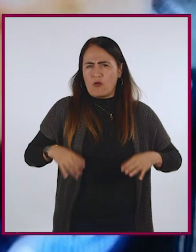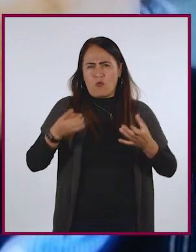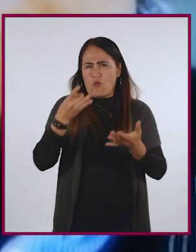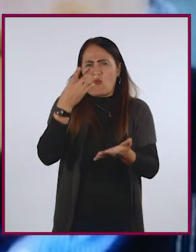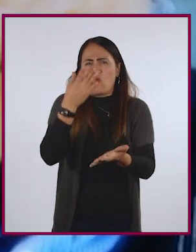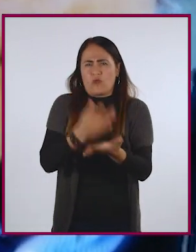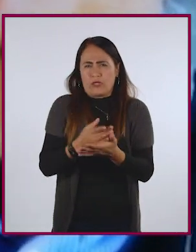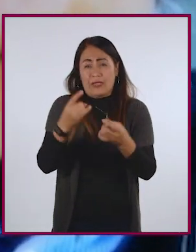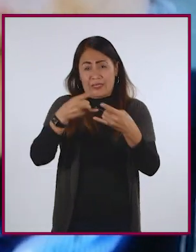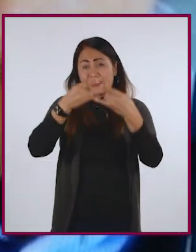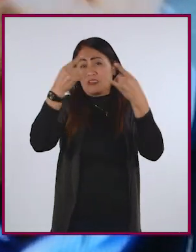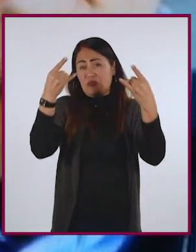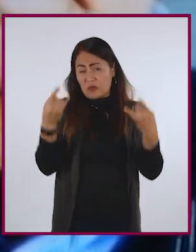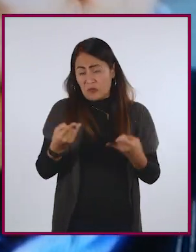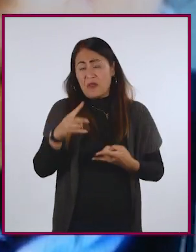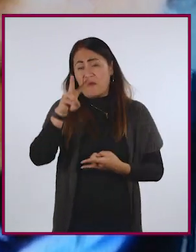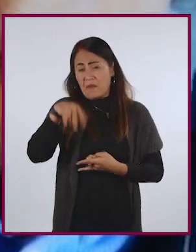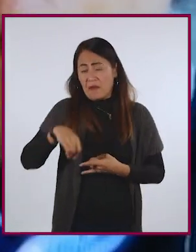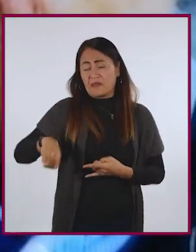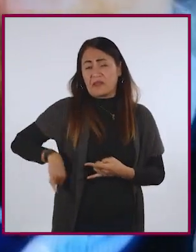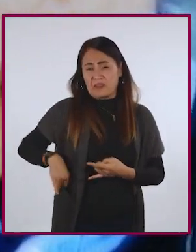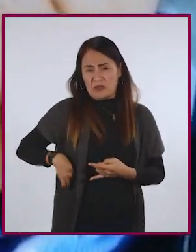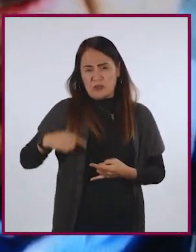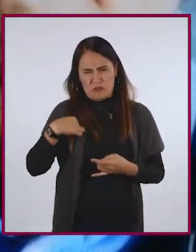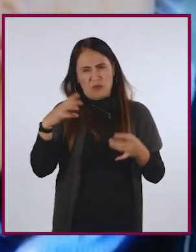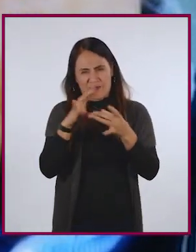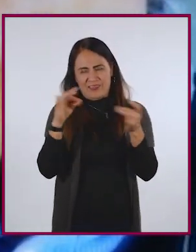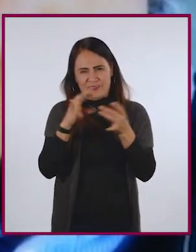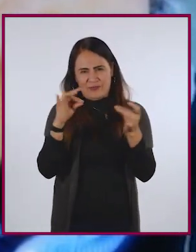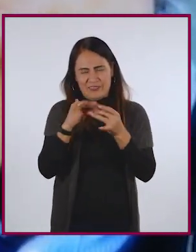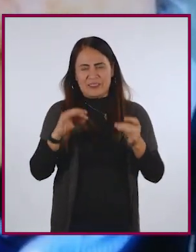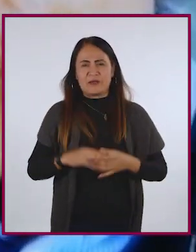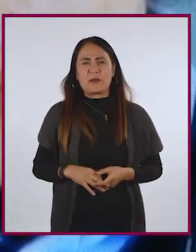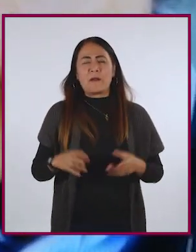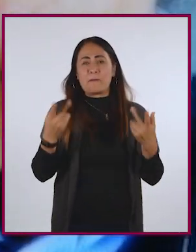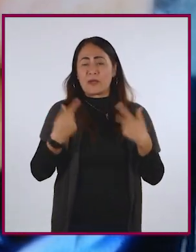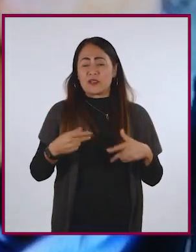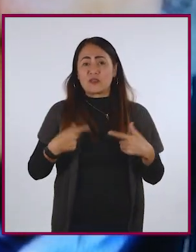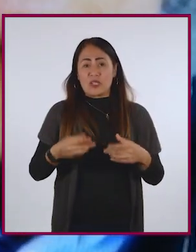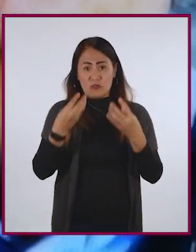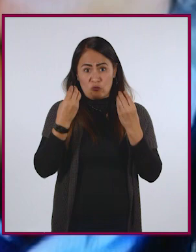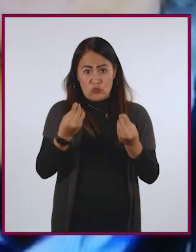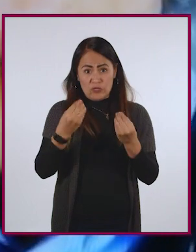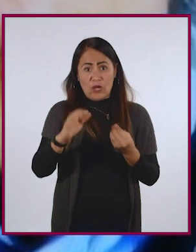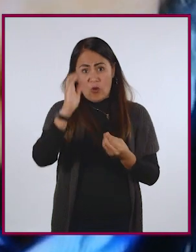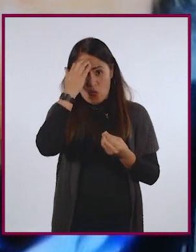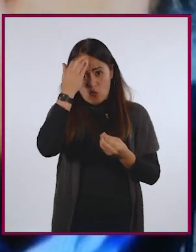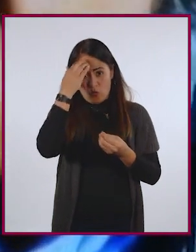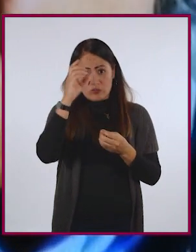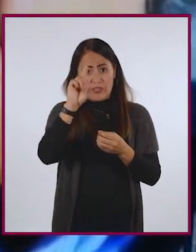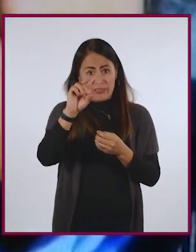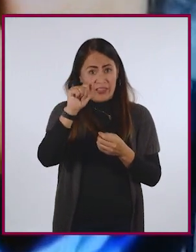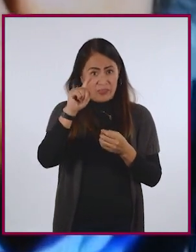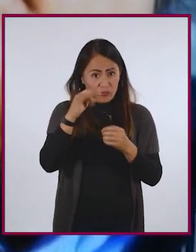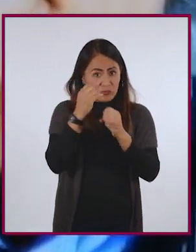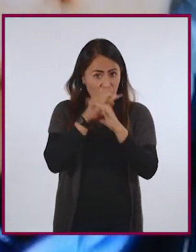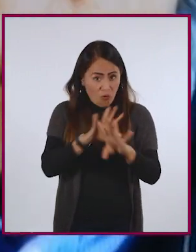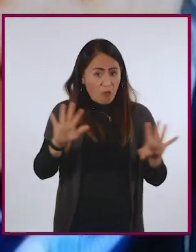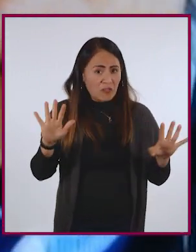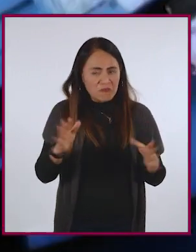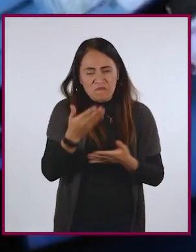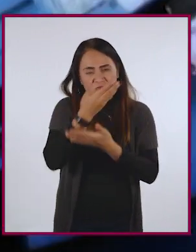una historia muy interesante que les voy a relatar, porque igual muy poca gente conoce este tipo de datos,